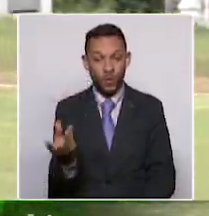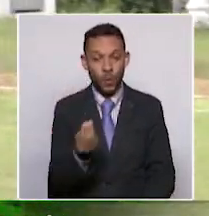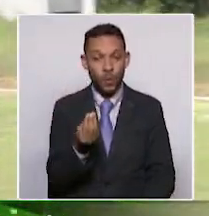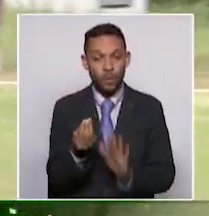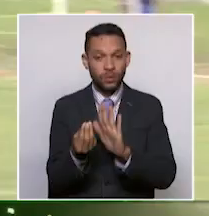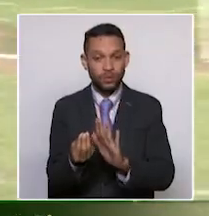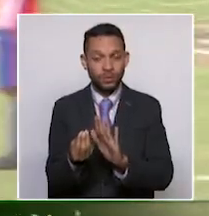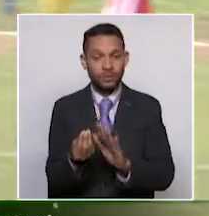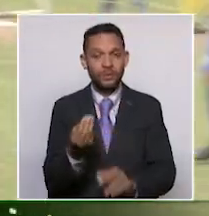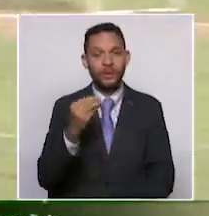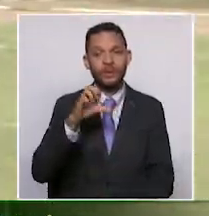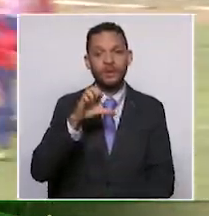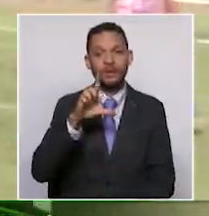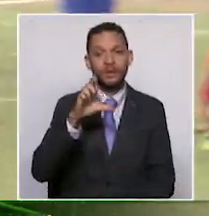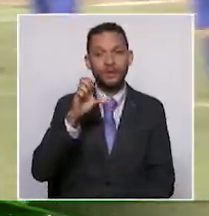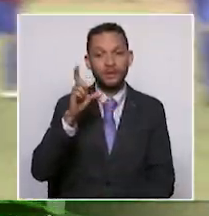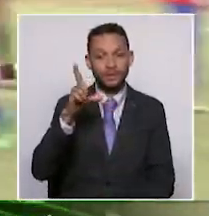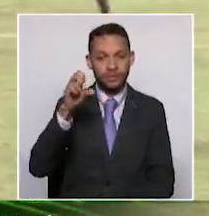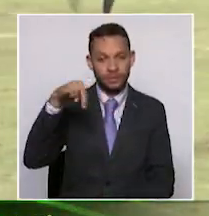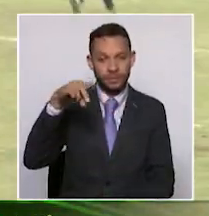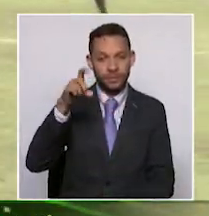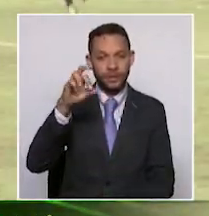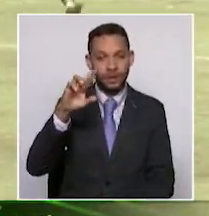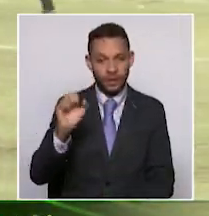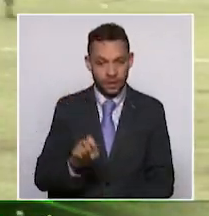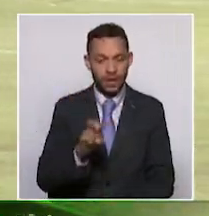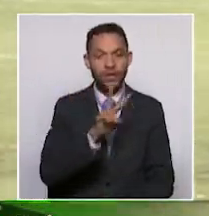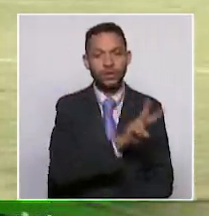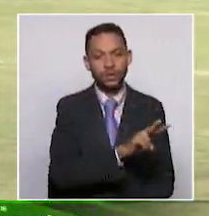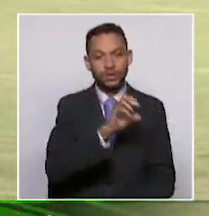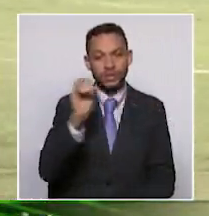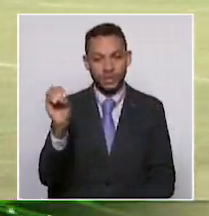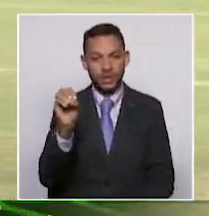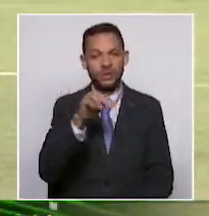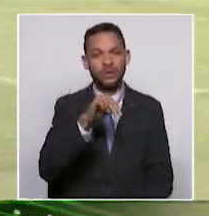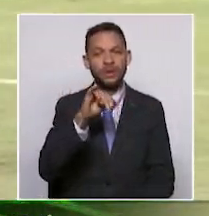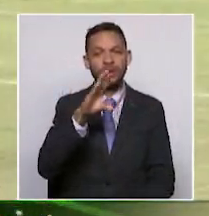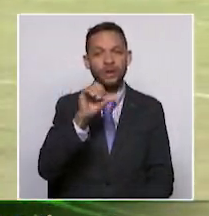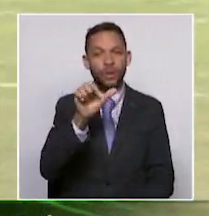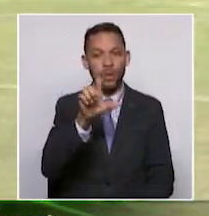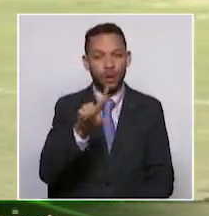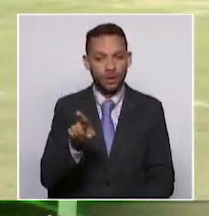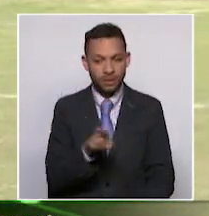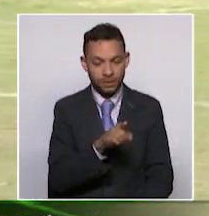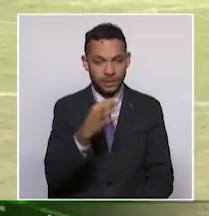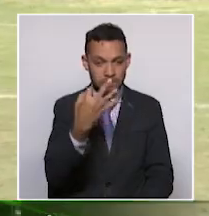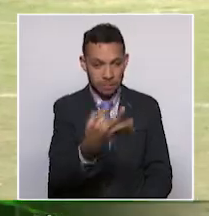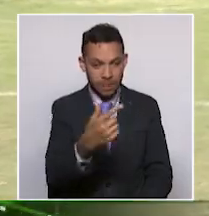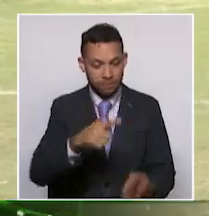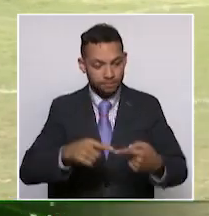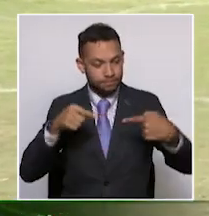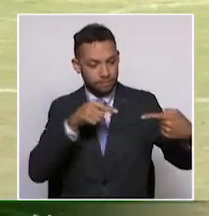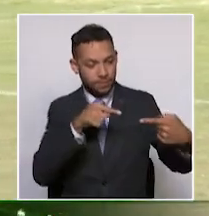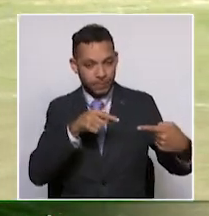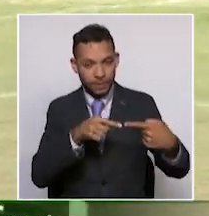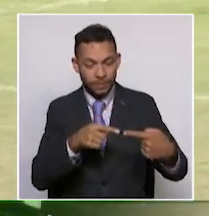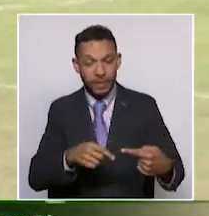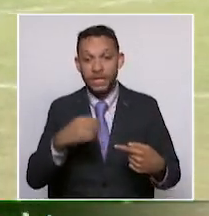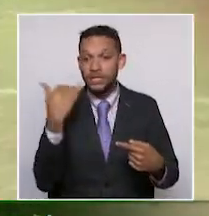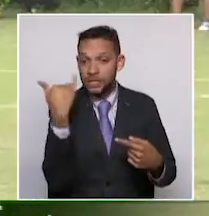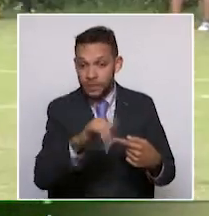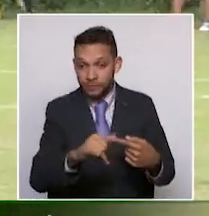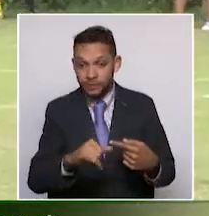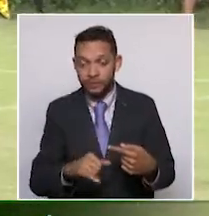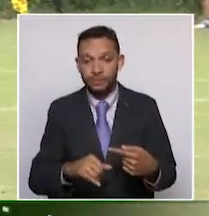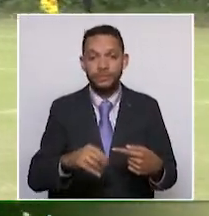y la ilusión de avanzar a la final se hizo mayor con el 2-0 conquistado por Nicolás Díaz luego de una bonita jugada colectiva. Con ese marcador,